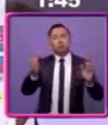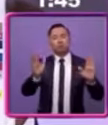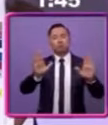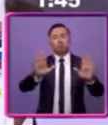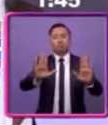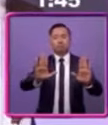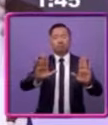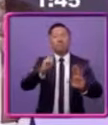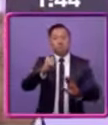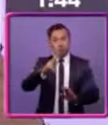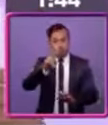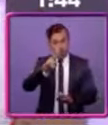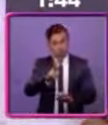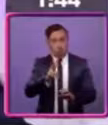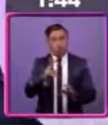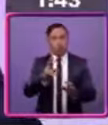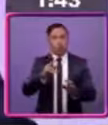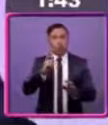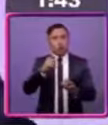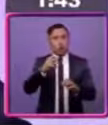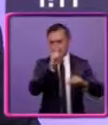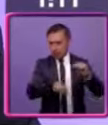era la